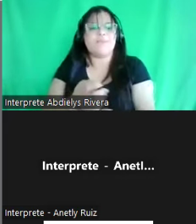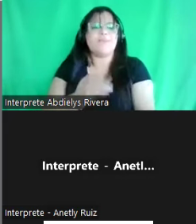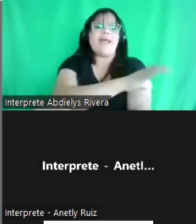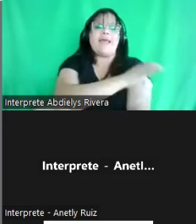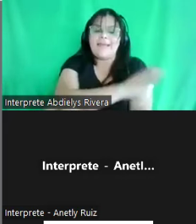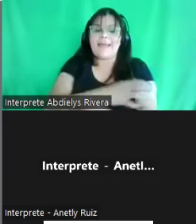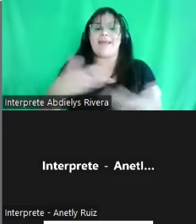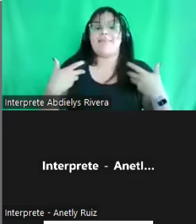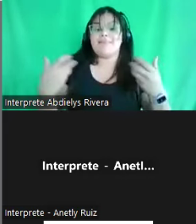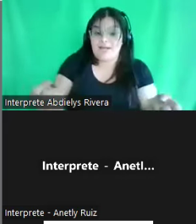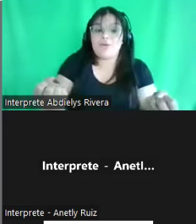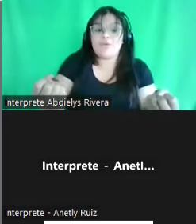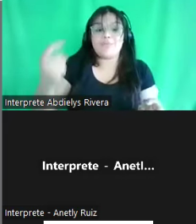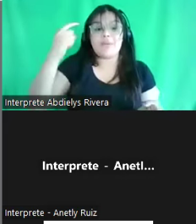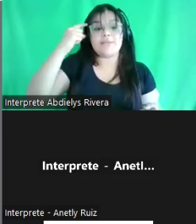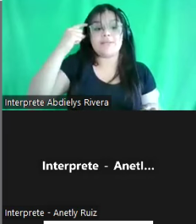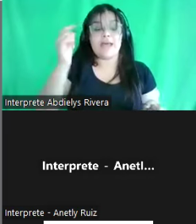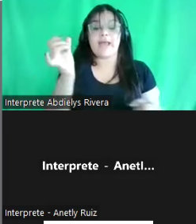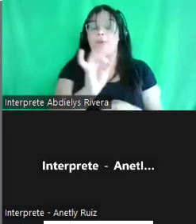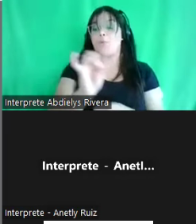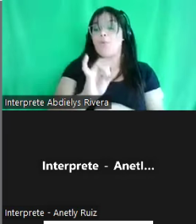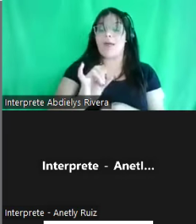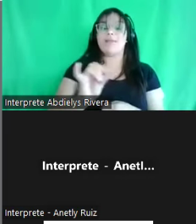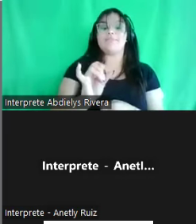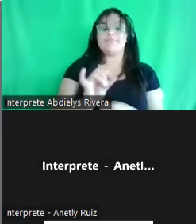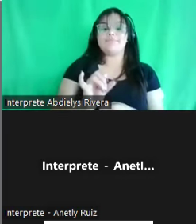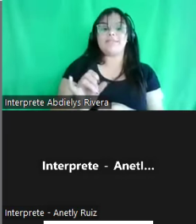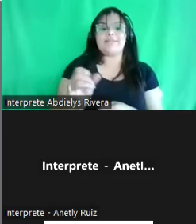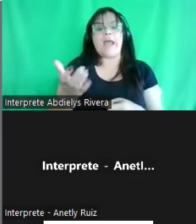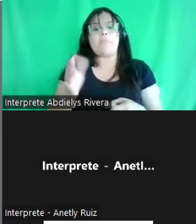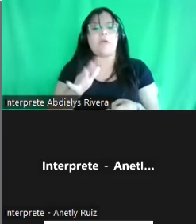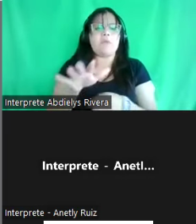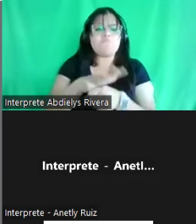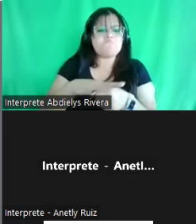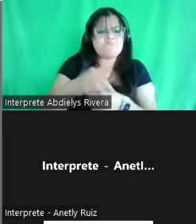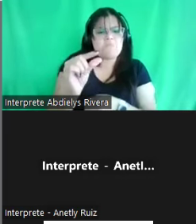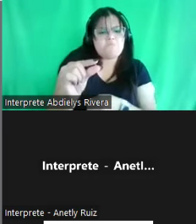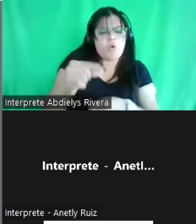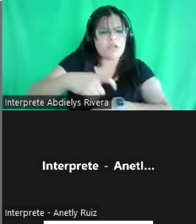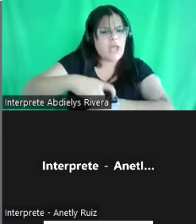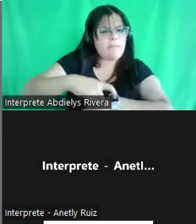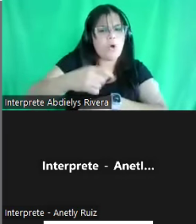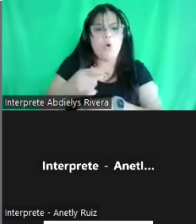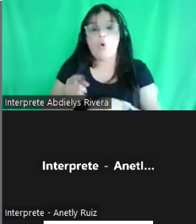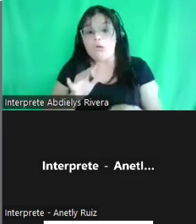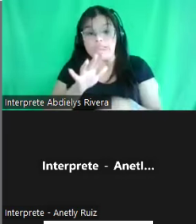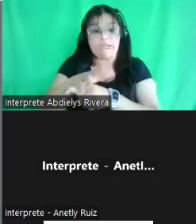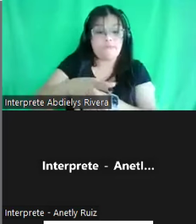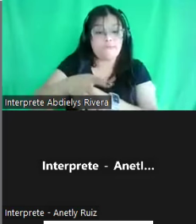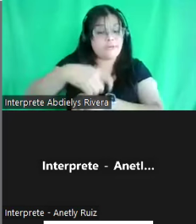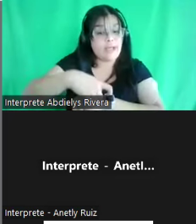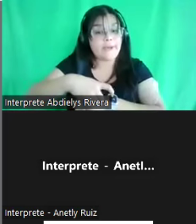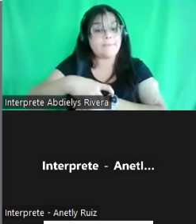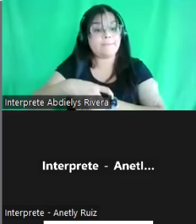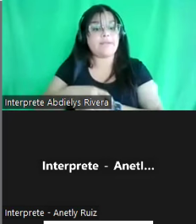hospitalización, ya sea parcial, y de mental, centros de diálisis, hospitales. A todos ellos